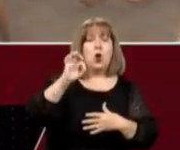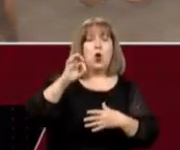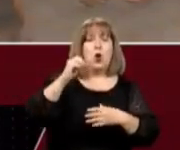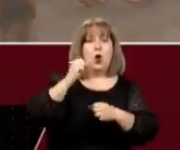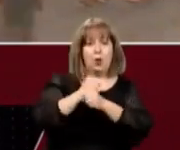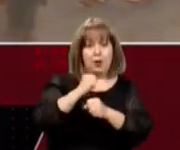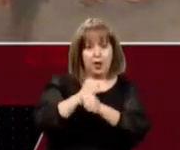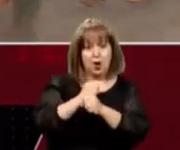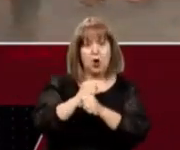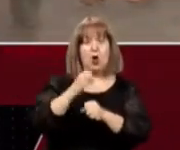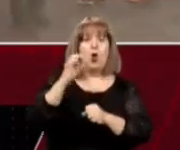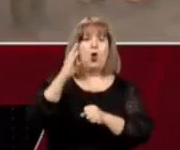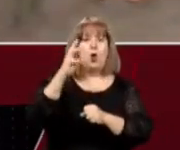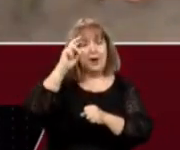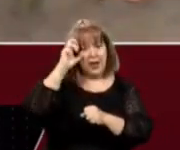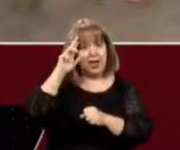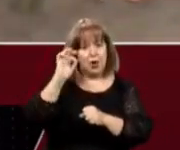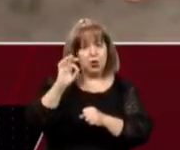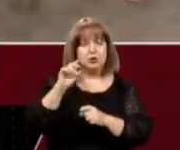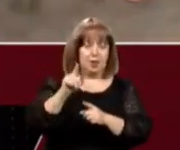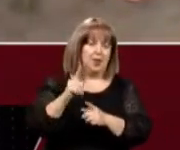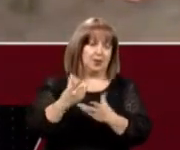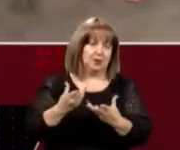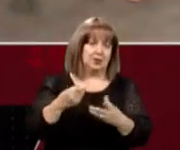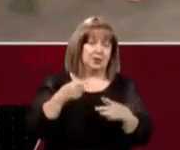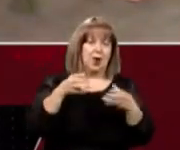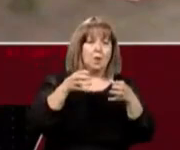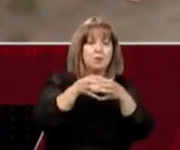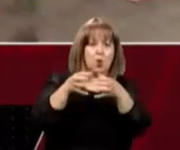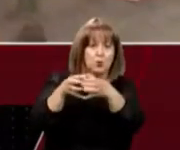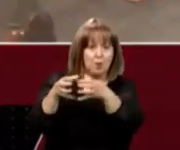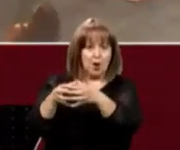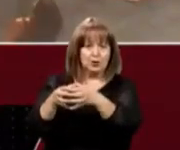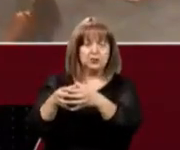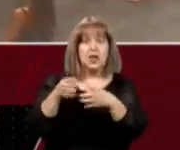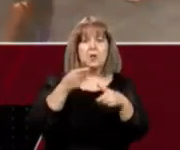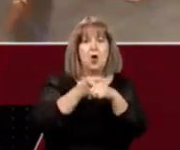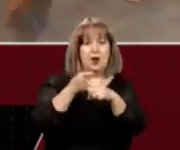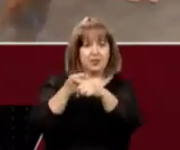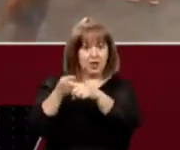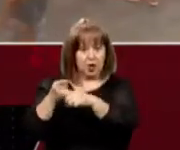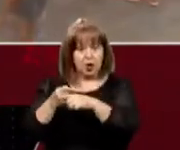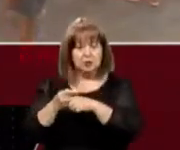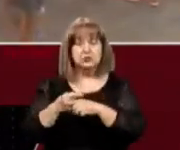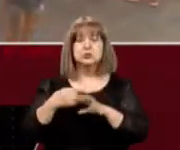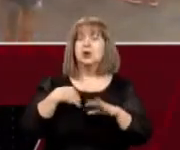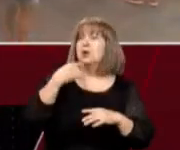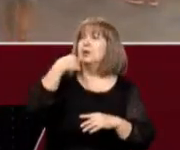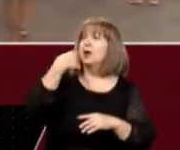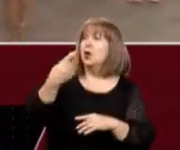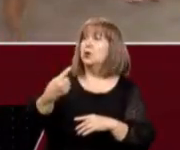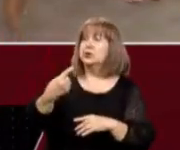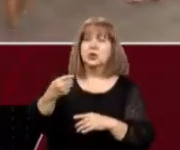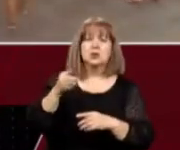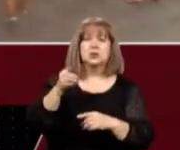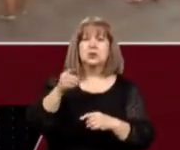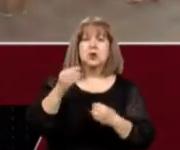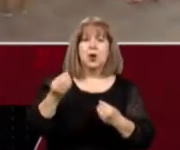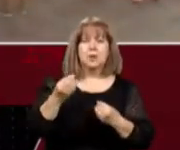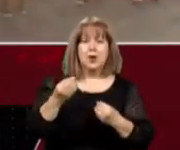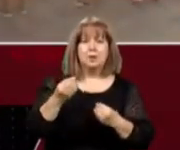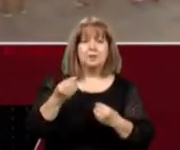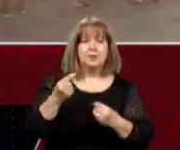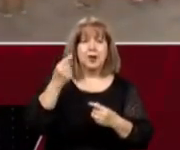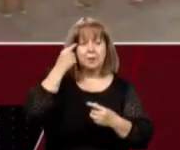preguntando. Alegre Rebeldía. Hola. Bueno, ¿dónde pones el foco en esta marcha, en el día de hoy, en este año? Creo